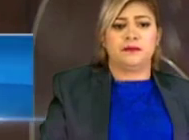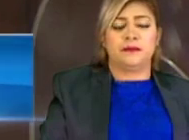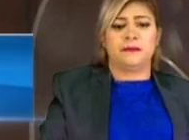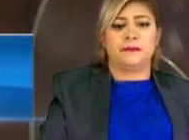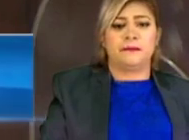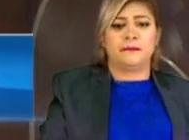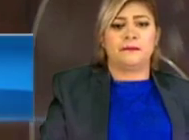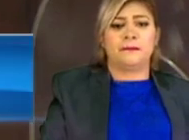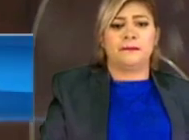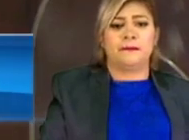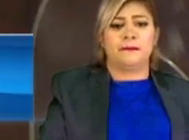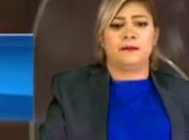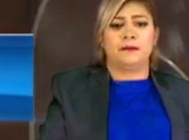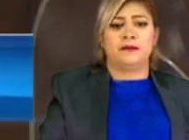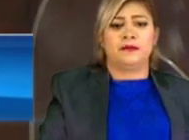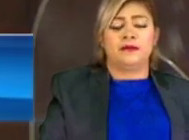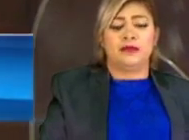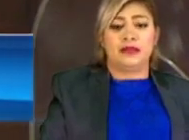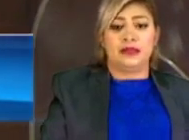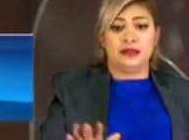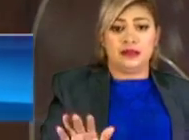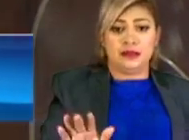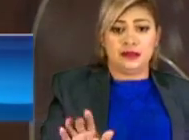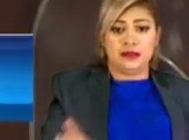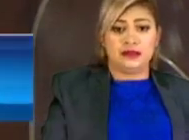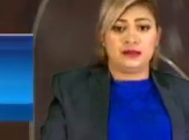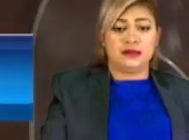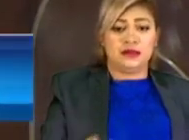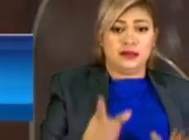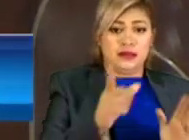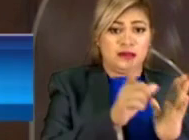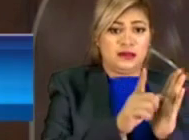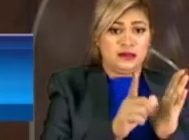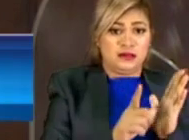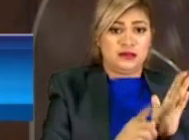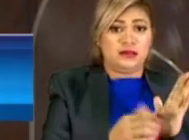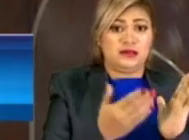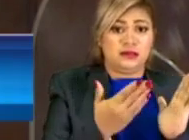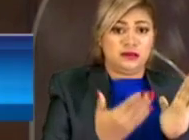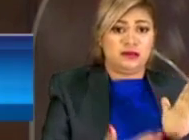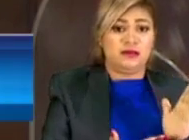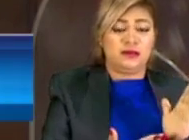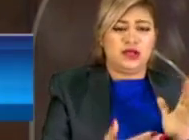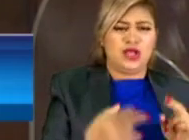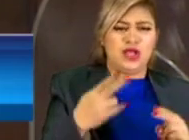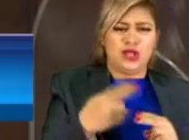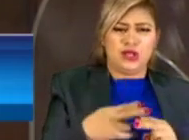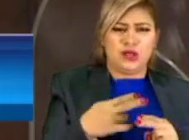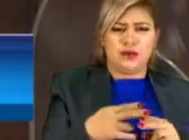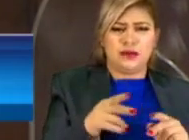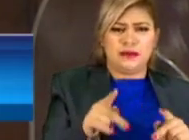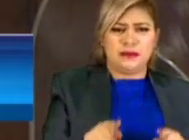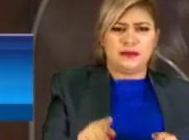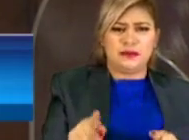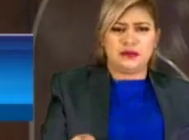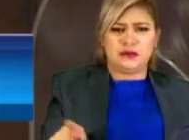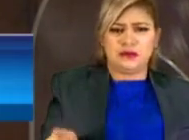Cuando me dan de esa lista, no de otra, los nombres de las personas que podían ser